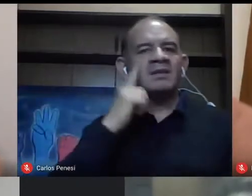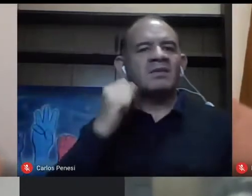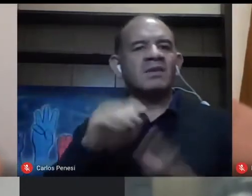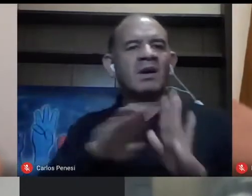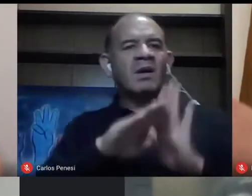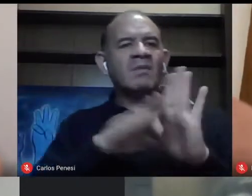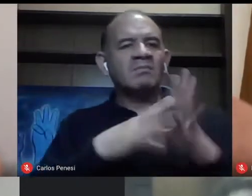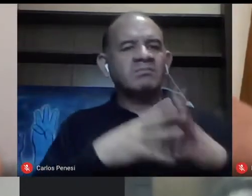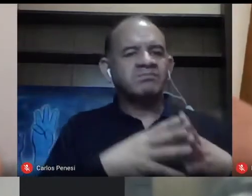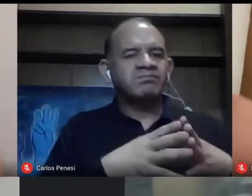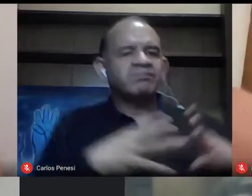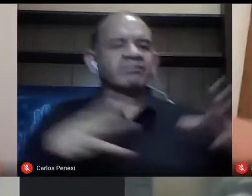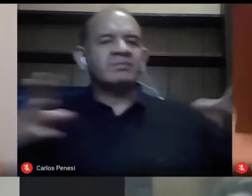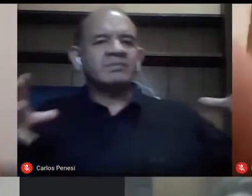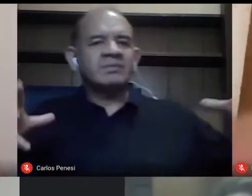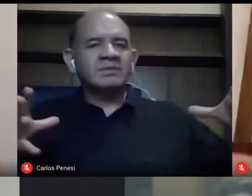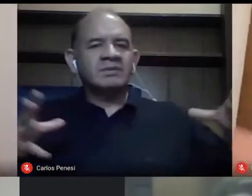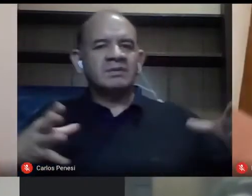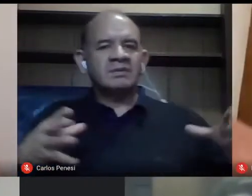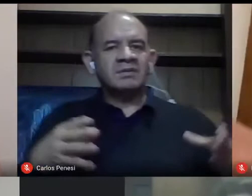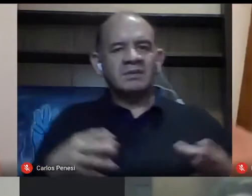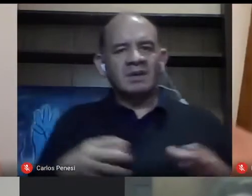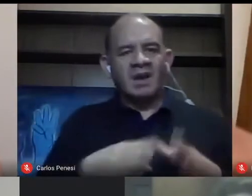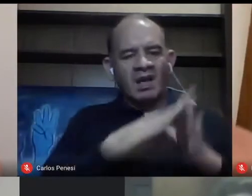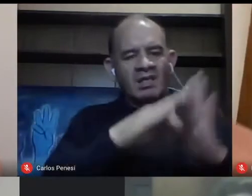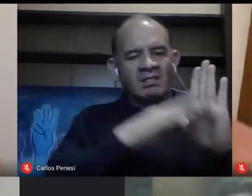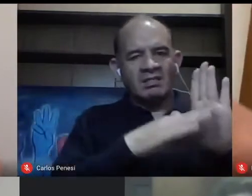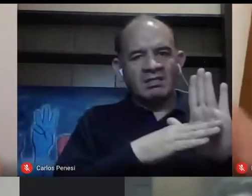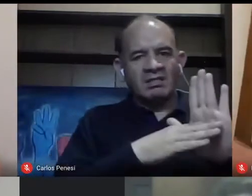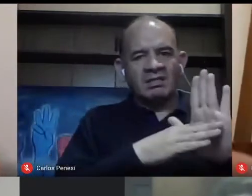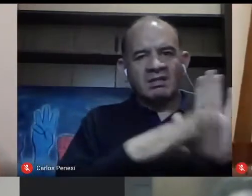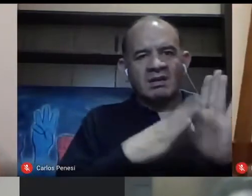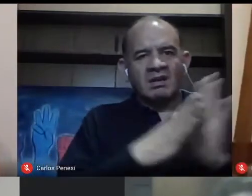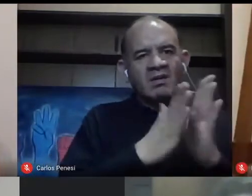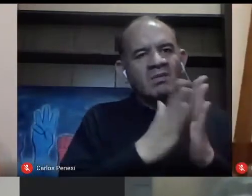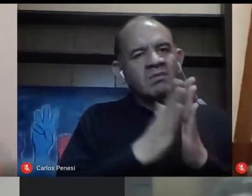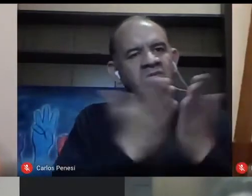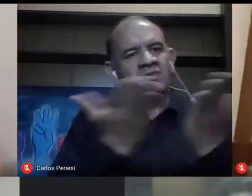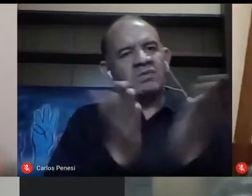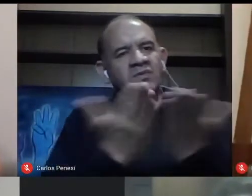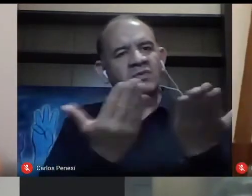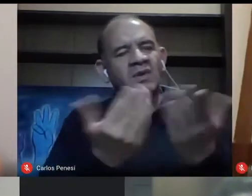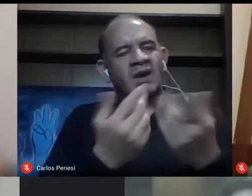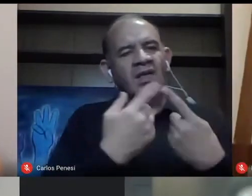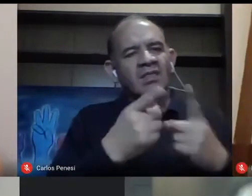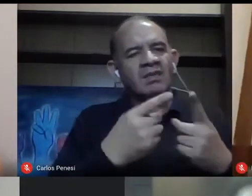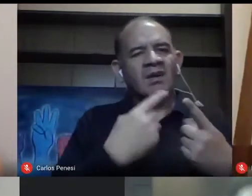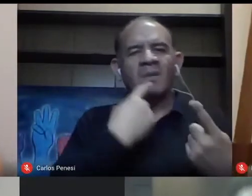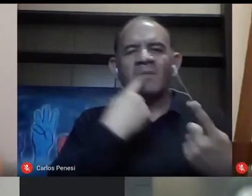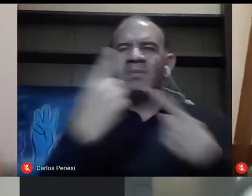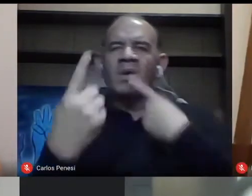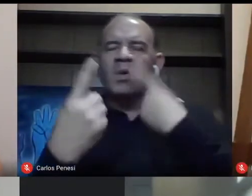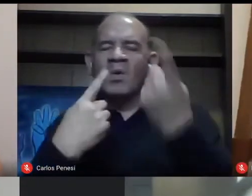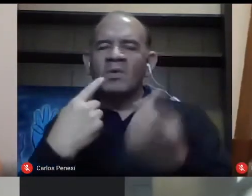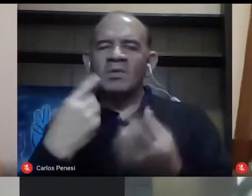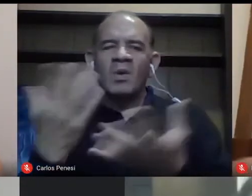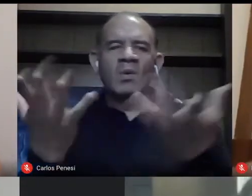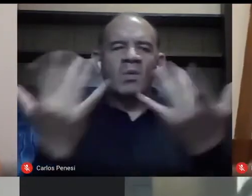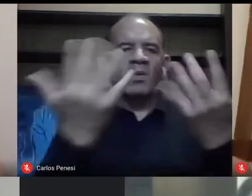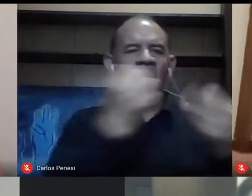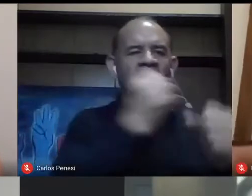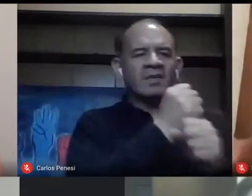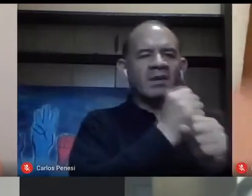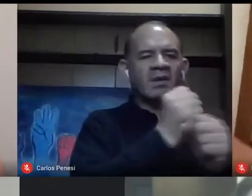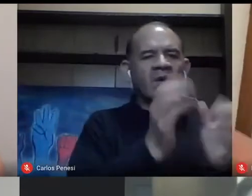grande. Luego también estamos ya iniciando el trabajo con las bibliotecas públicas y por supuesto cuando estén todas